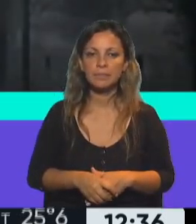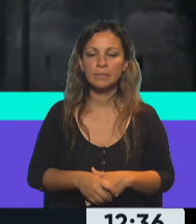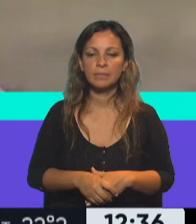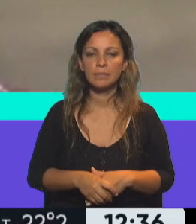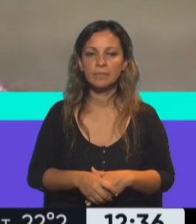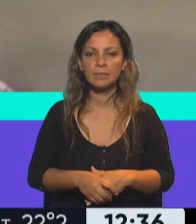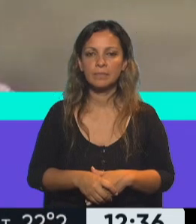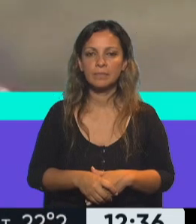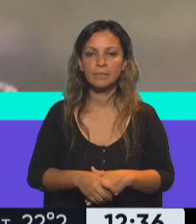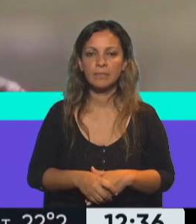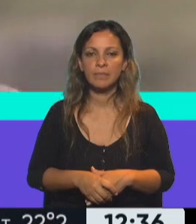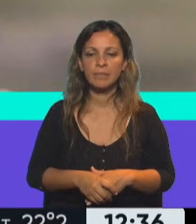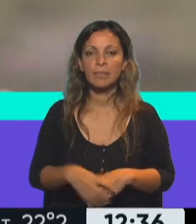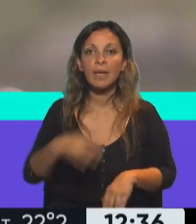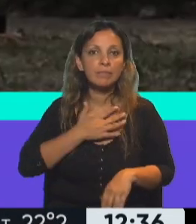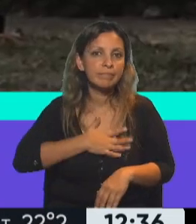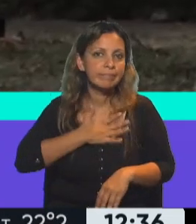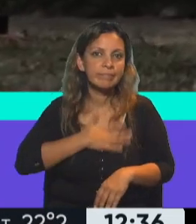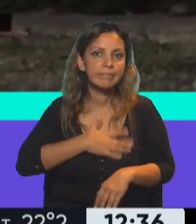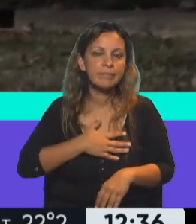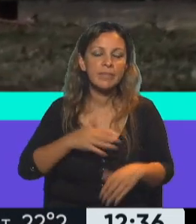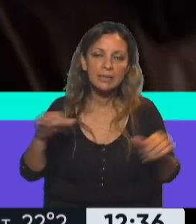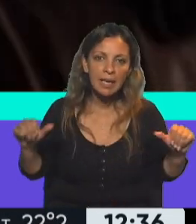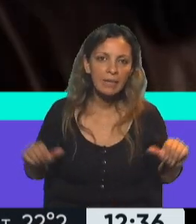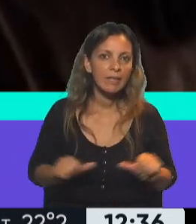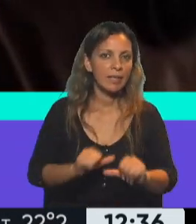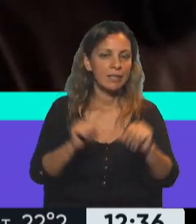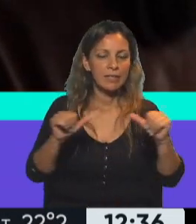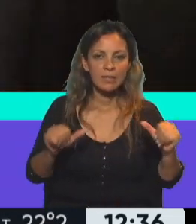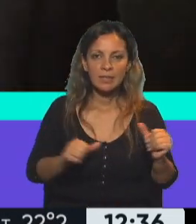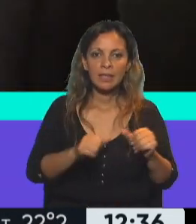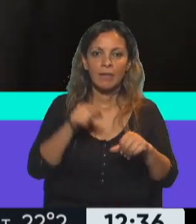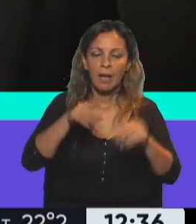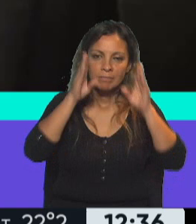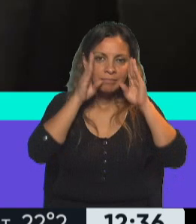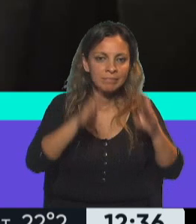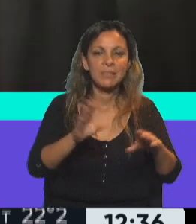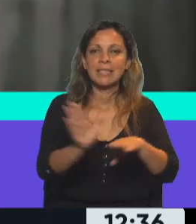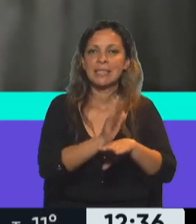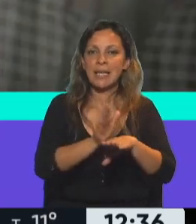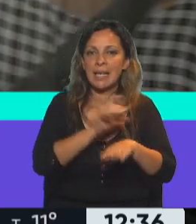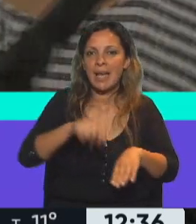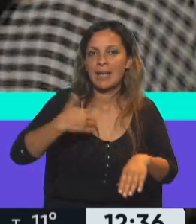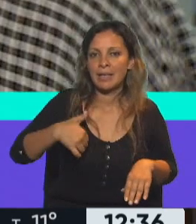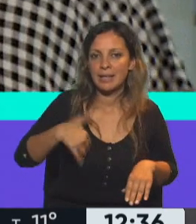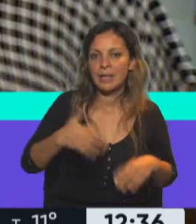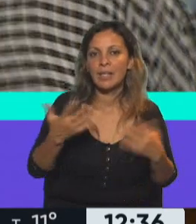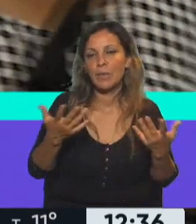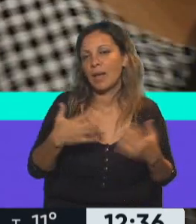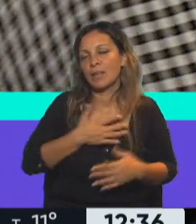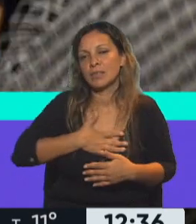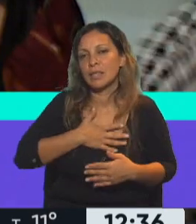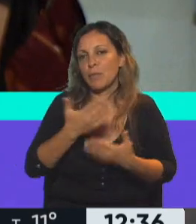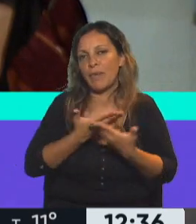Mrs. Laura. Es gratificante después de tanto sacrificio apostar acá a hacer cine y bueno, y estamos